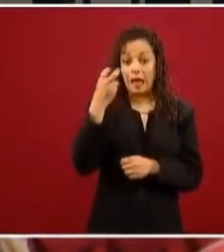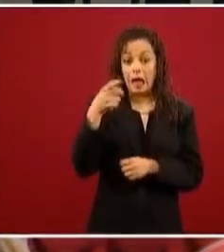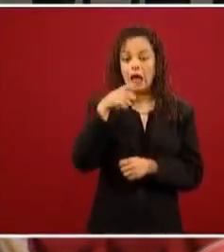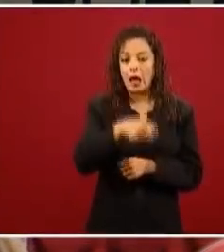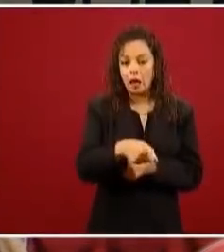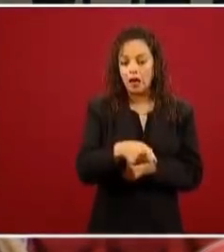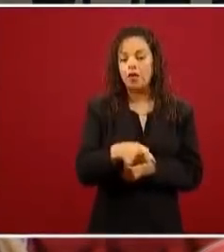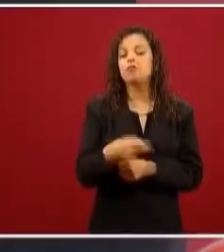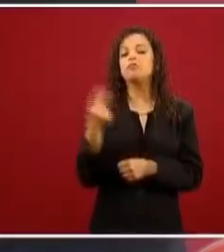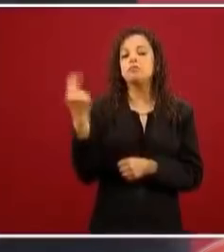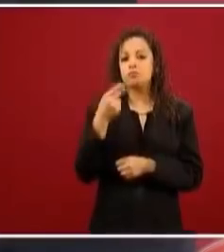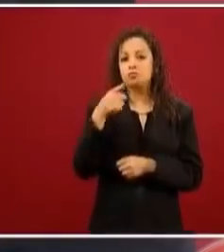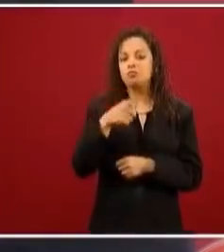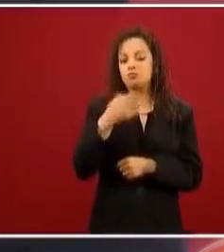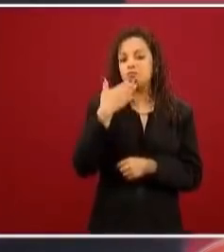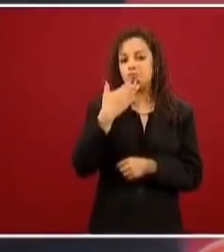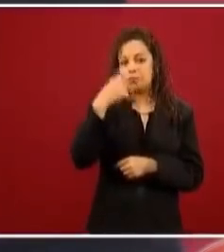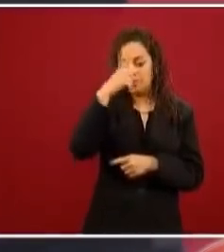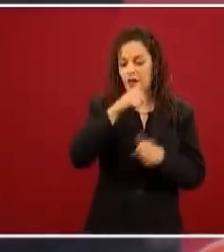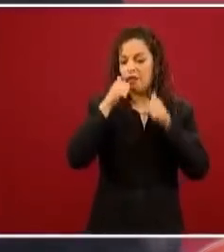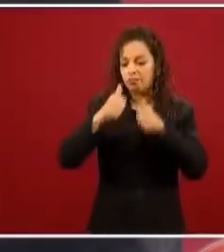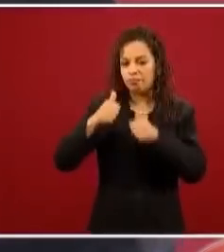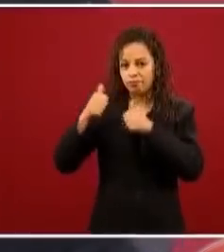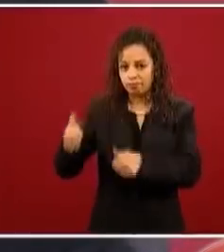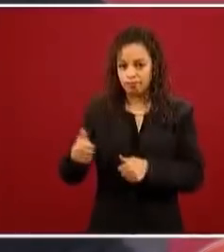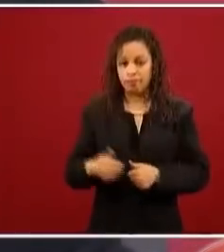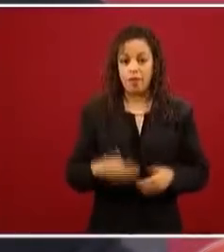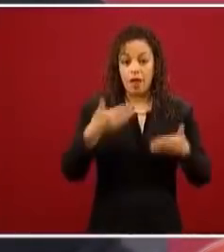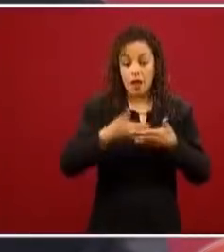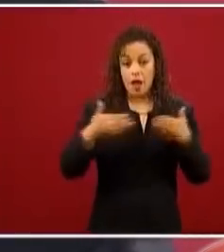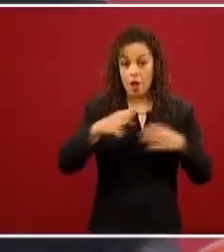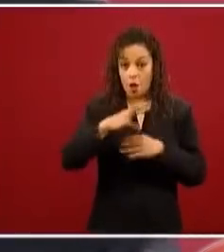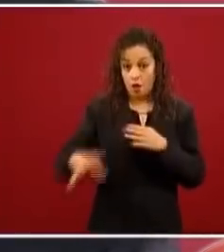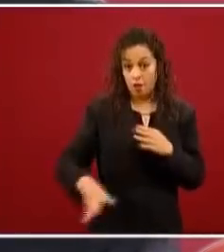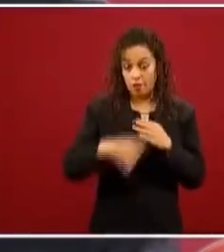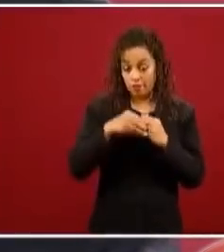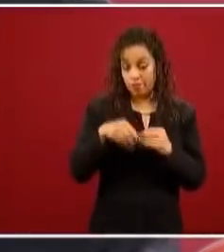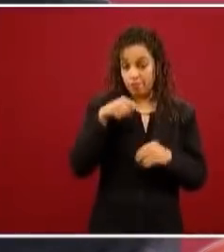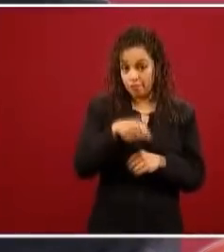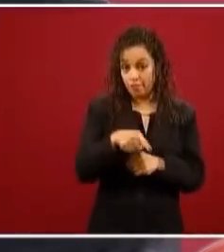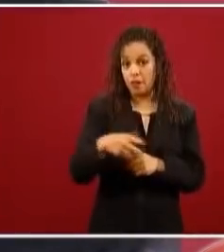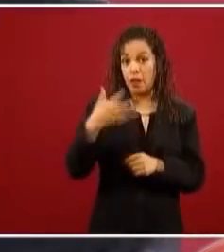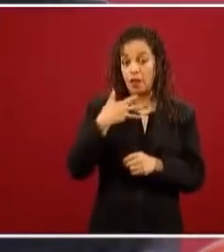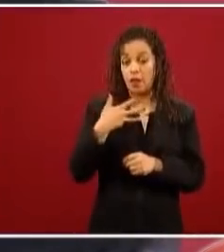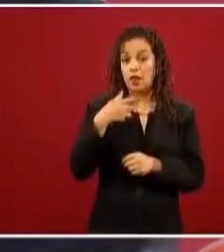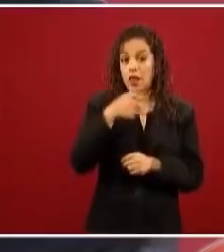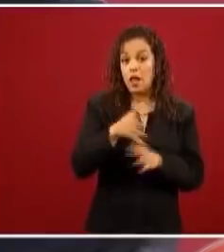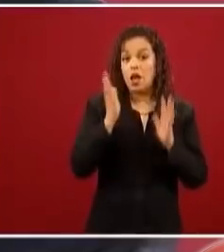atender. Adicionalmente, el día de hoy ingresan a las residencias